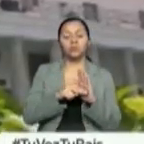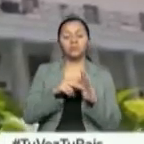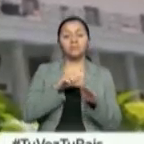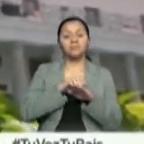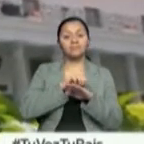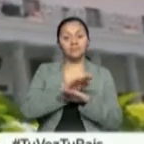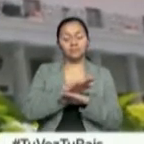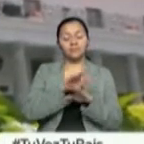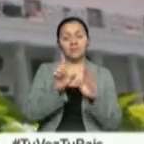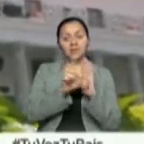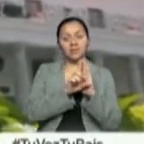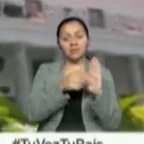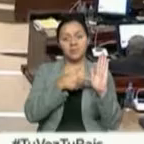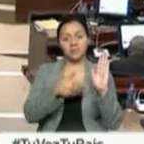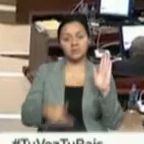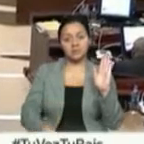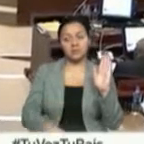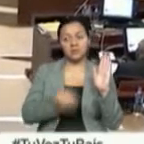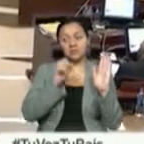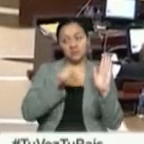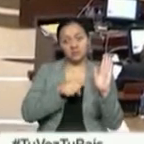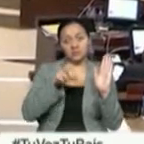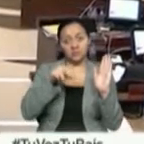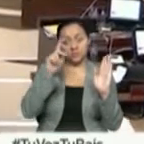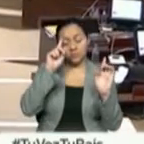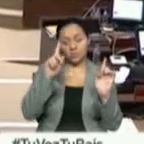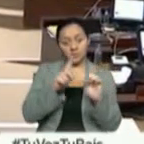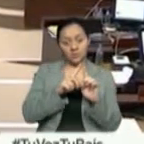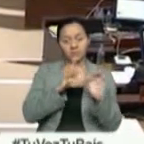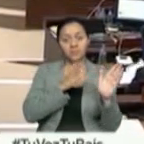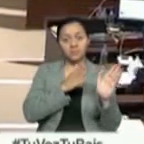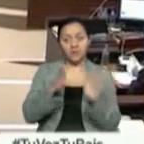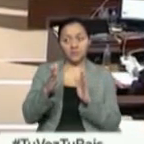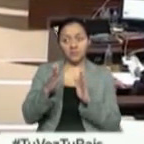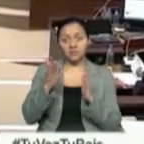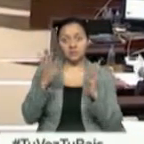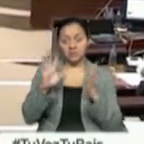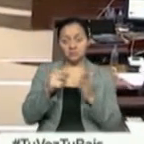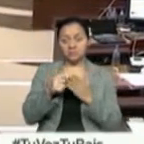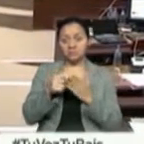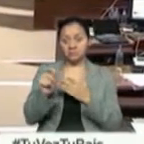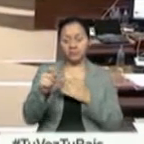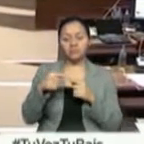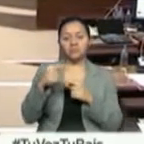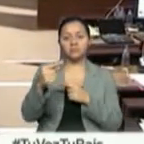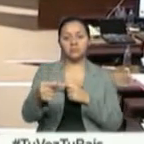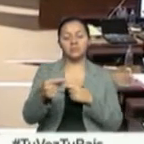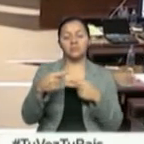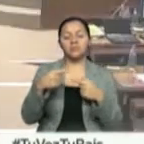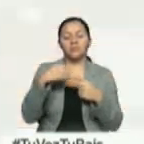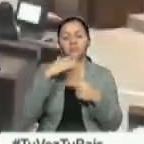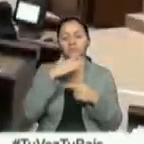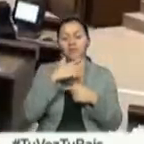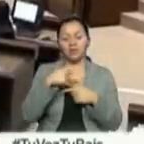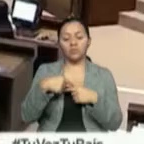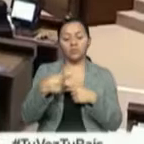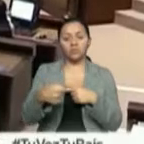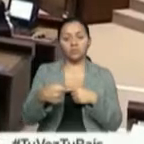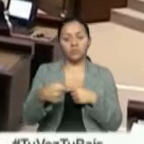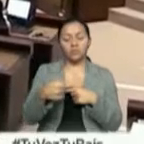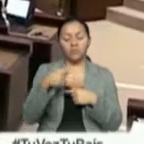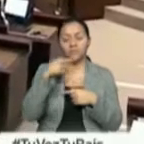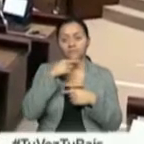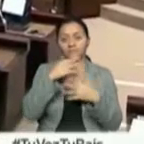enviada al ejecutivo para su sanción de acuerdo a lo planificado entraría en vigencia antes de los próximos feriados de esta manera